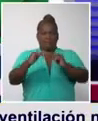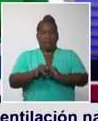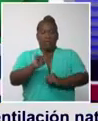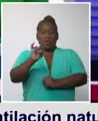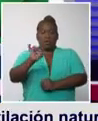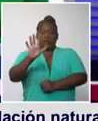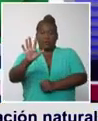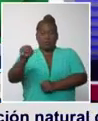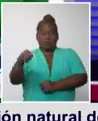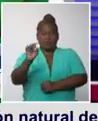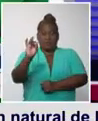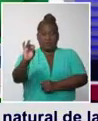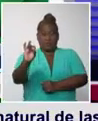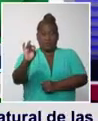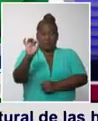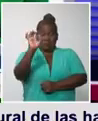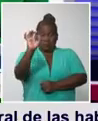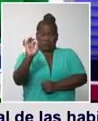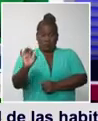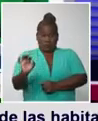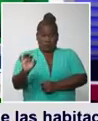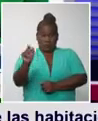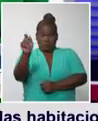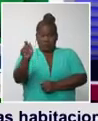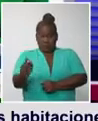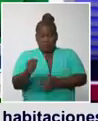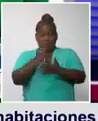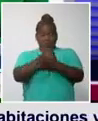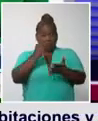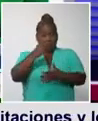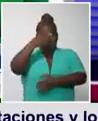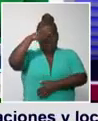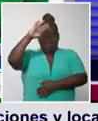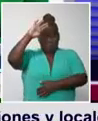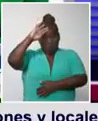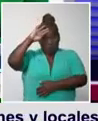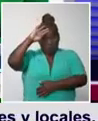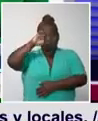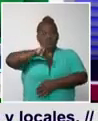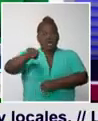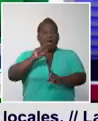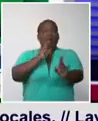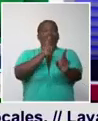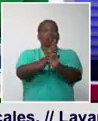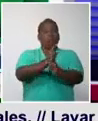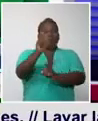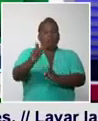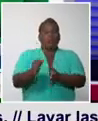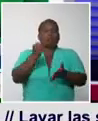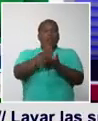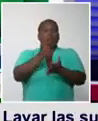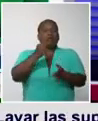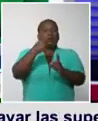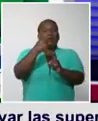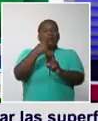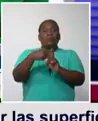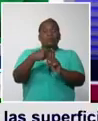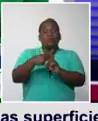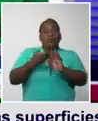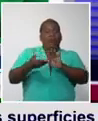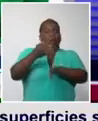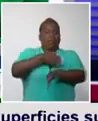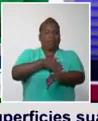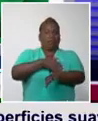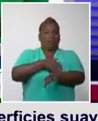95,7% de todos los casos diagnosticados ayer en Cuba, contactos de casos confirmados ya previamente. Grupo que se reitera como